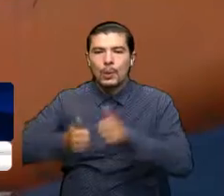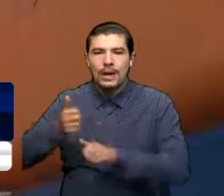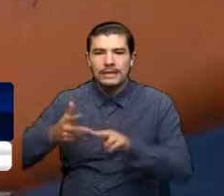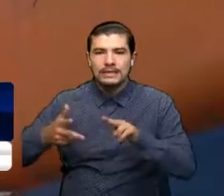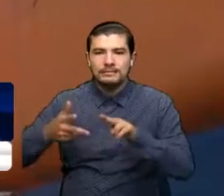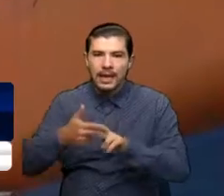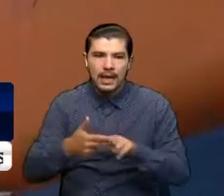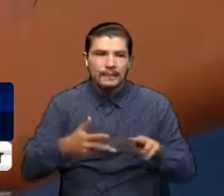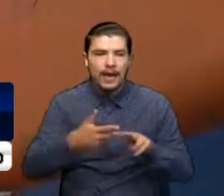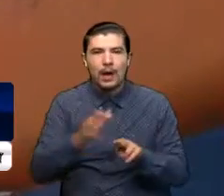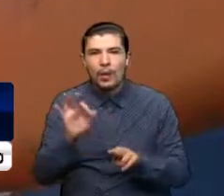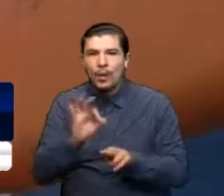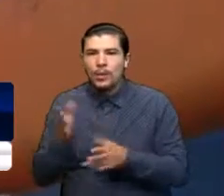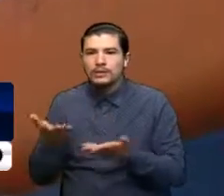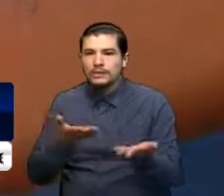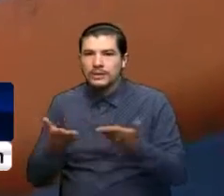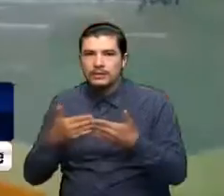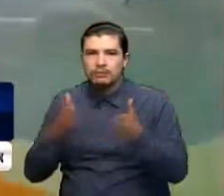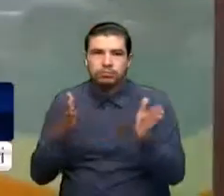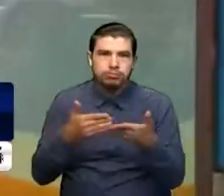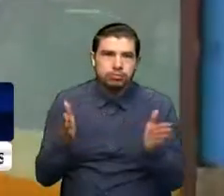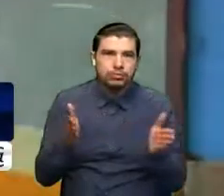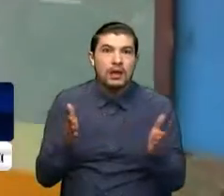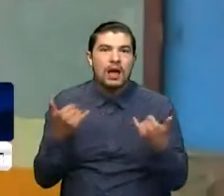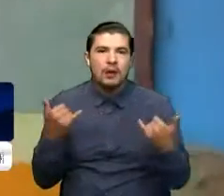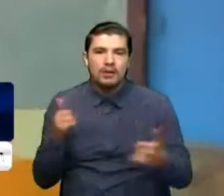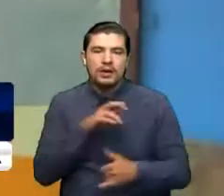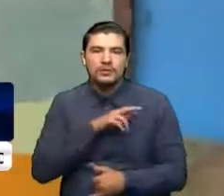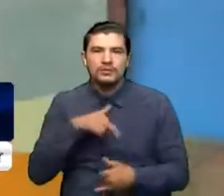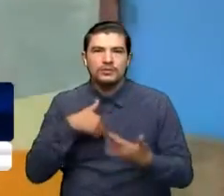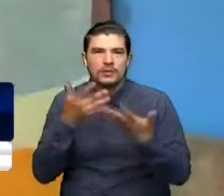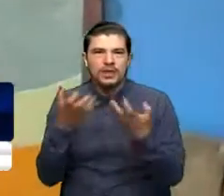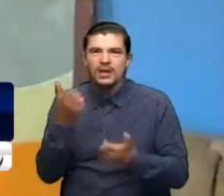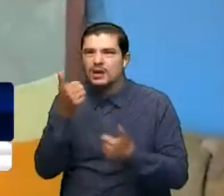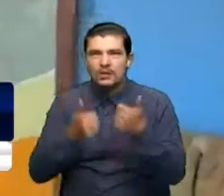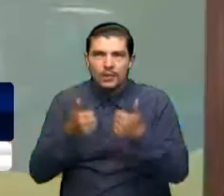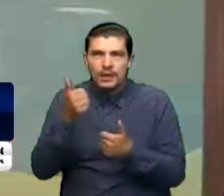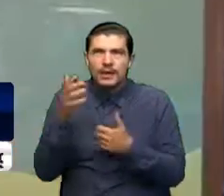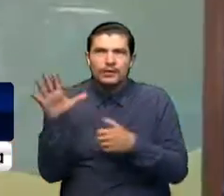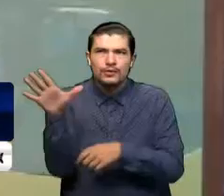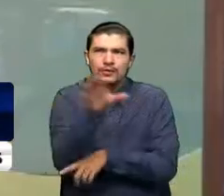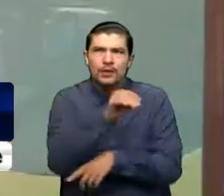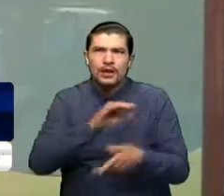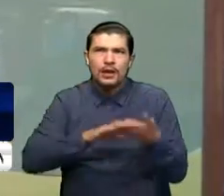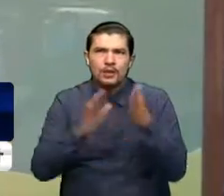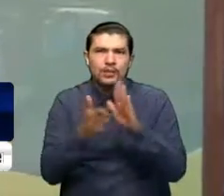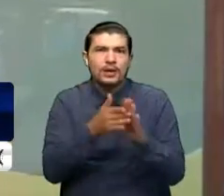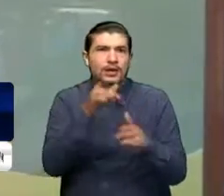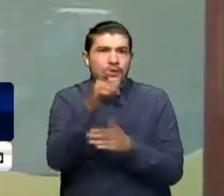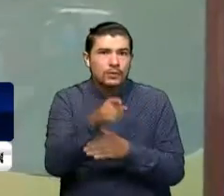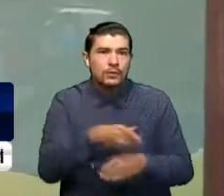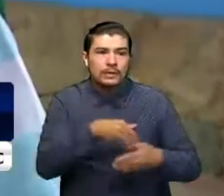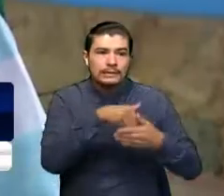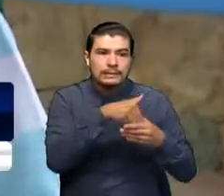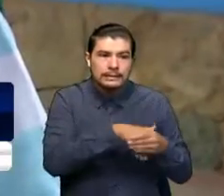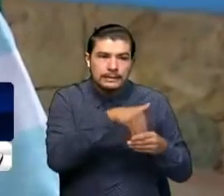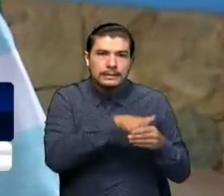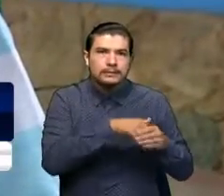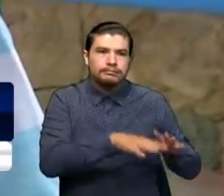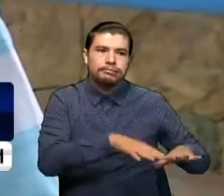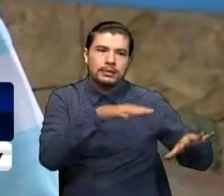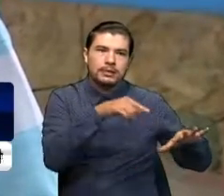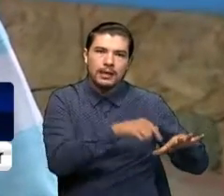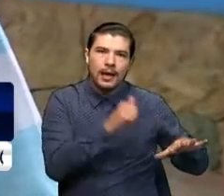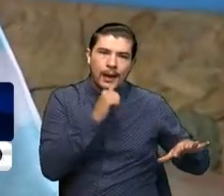a presentar día a día lo que queremos nosotros es que toda la comunidad se abastezca el mínimo vital por su